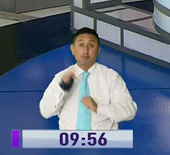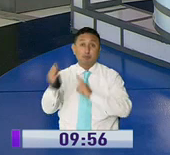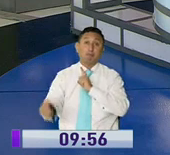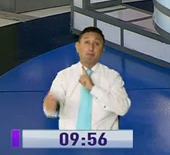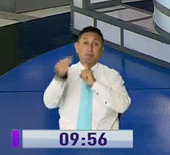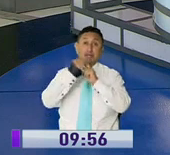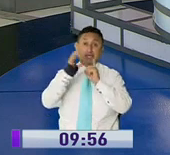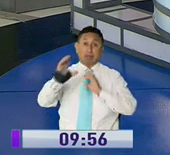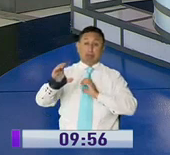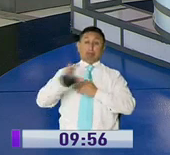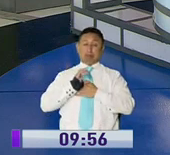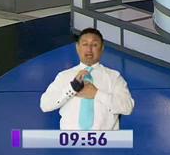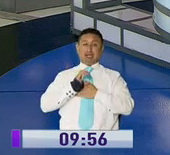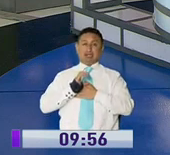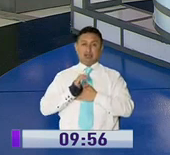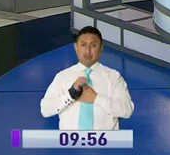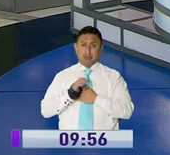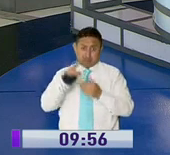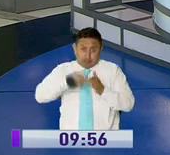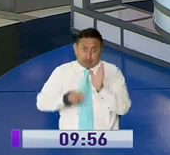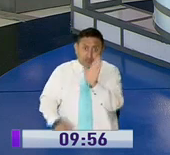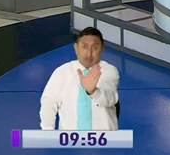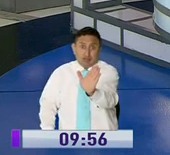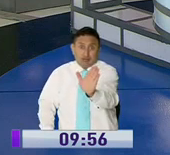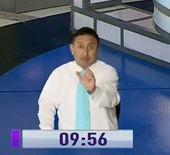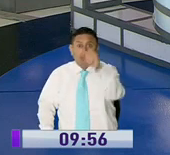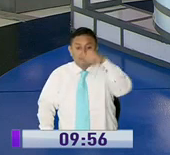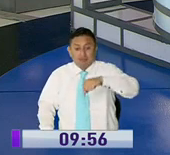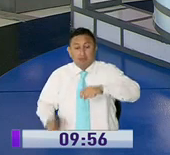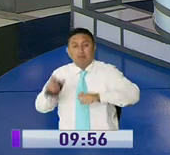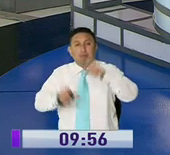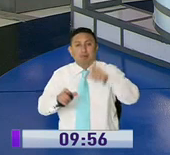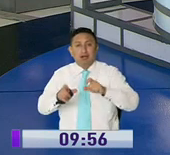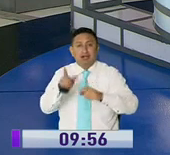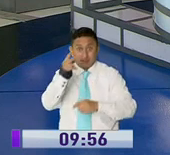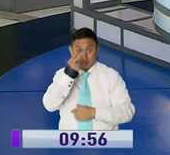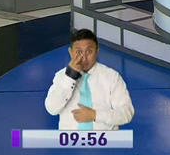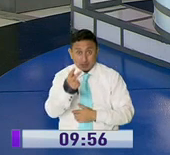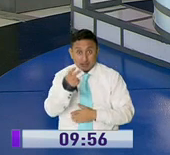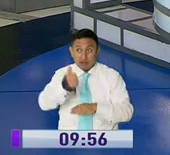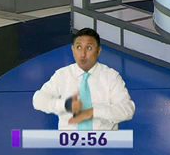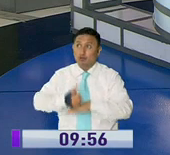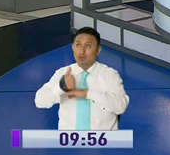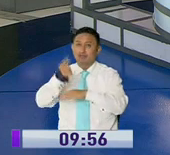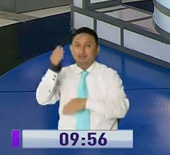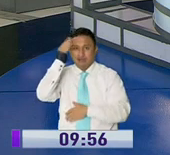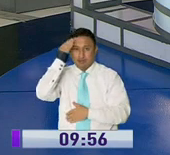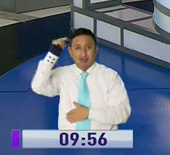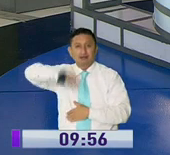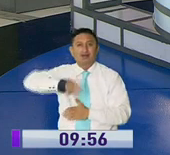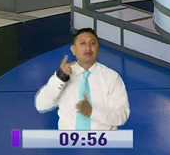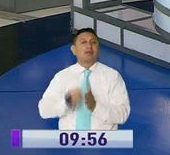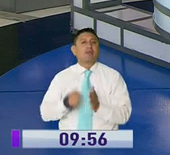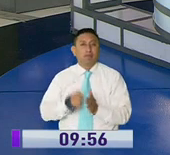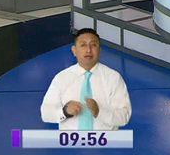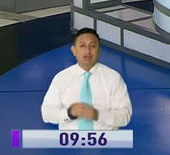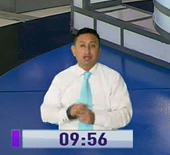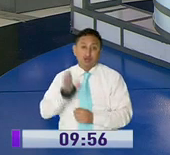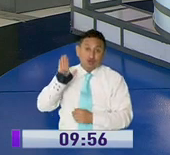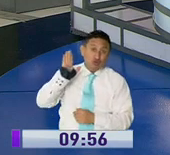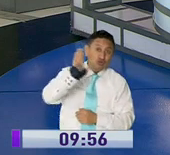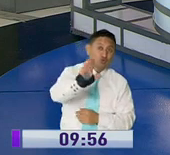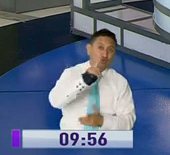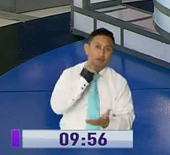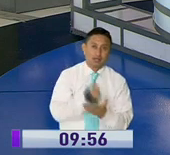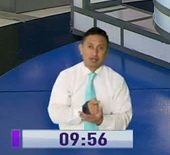mandan hablando. Les leemos, porque lo que queremos es que la ciudadanía, que las autoridades se enteren de lo que está pasando y de su realidad,